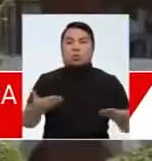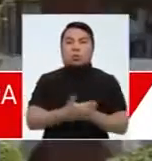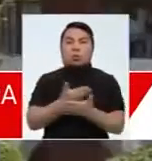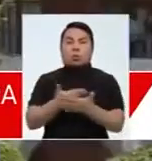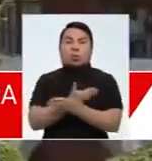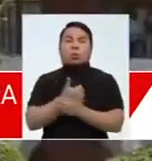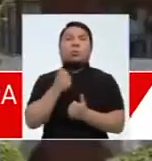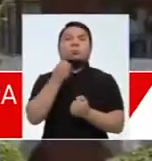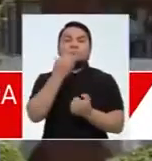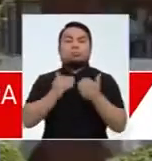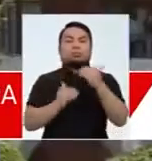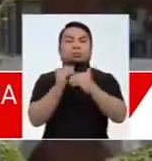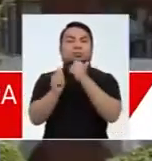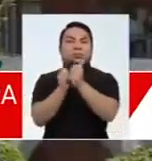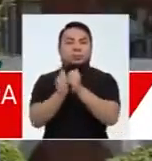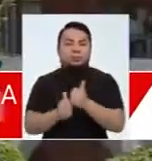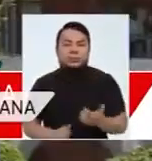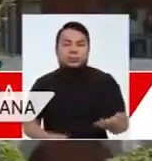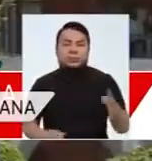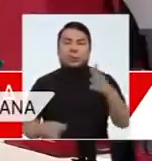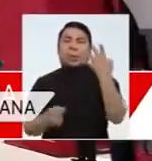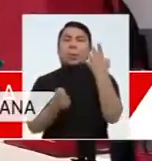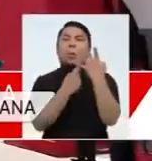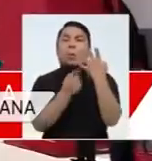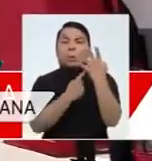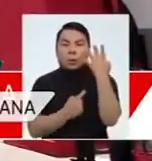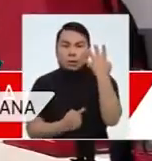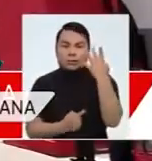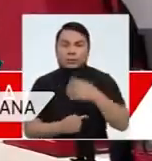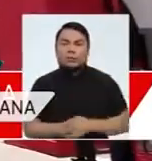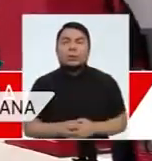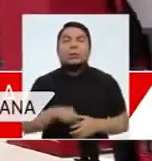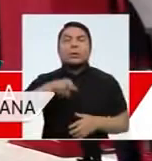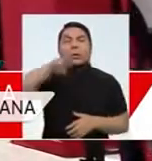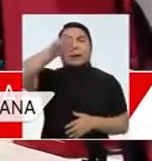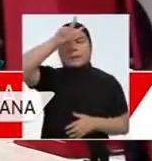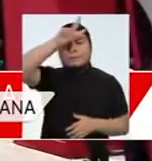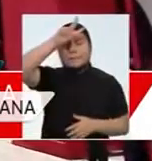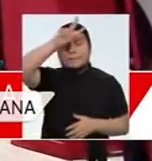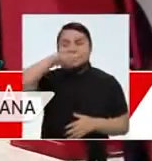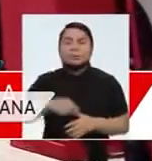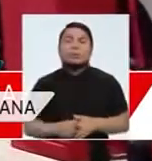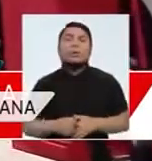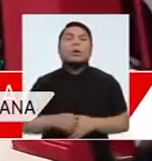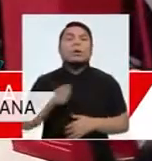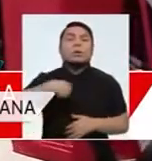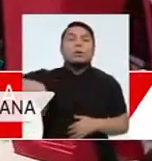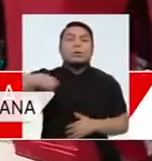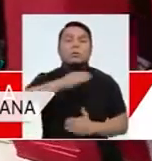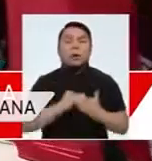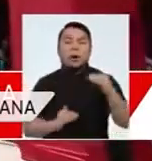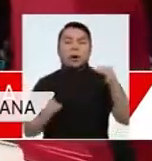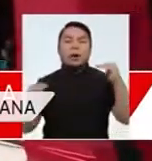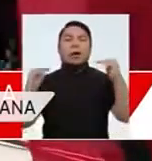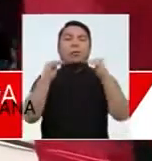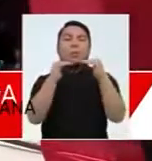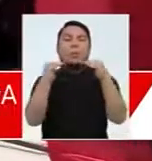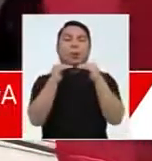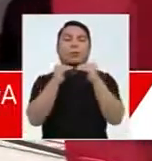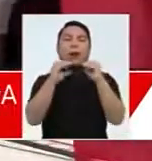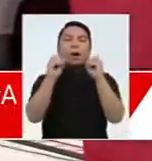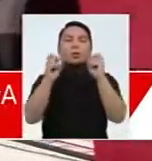competitivo. 4, por un país con igualdad de